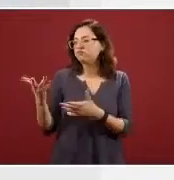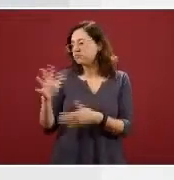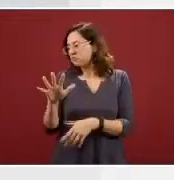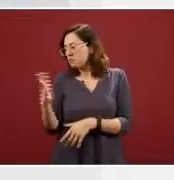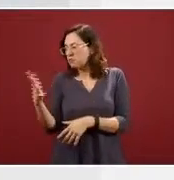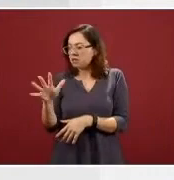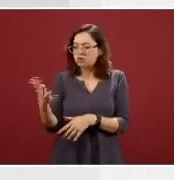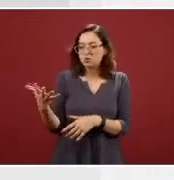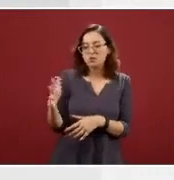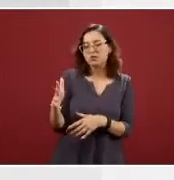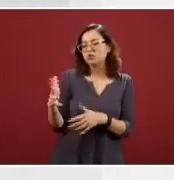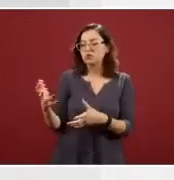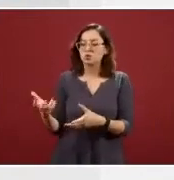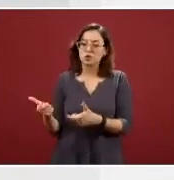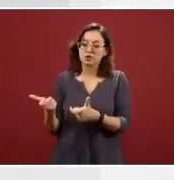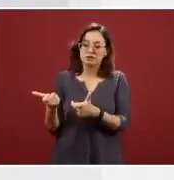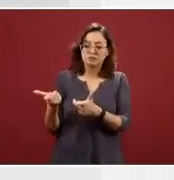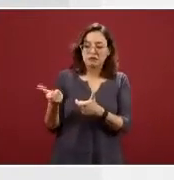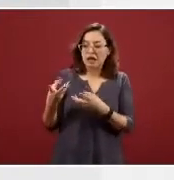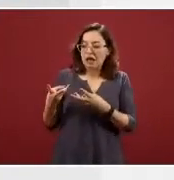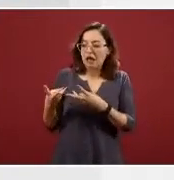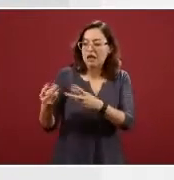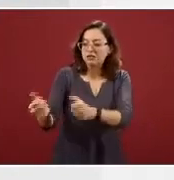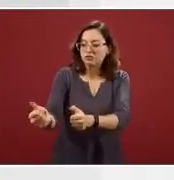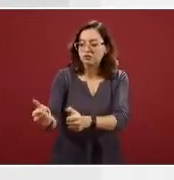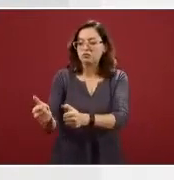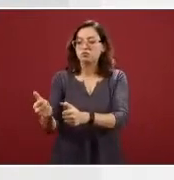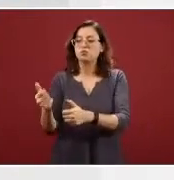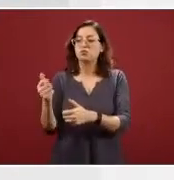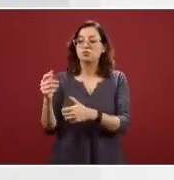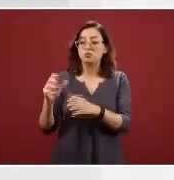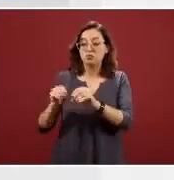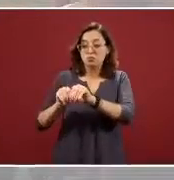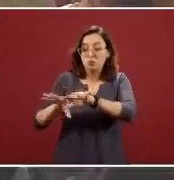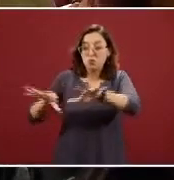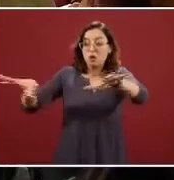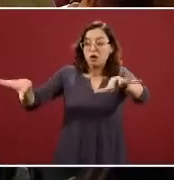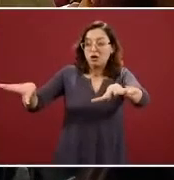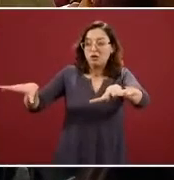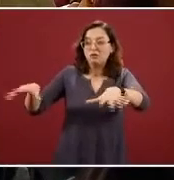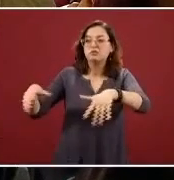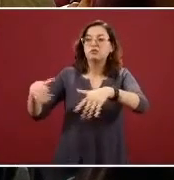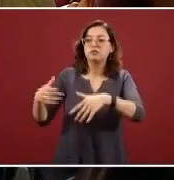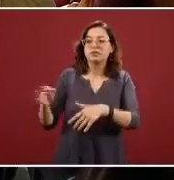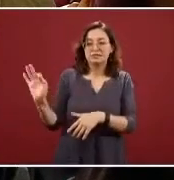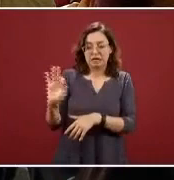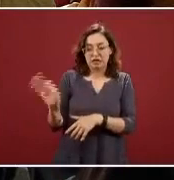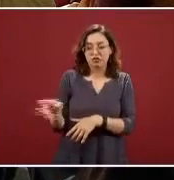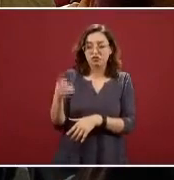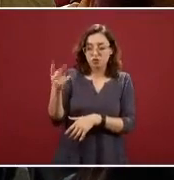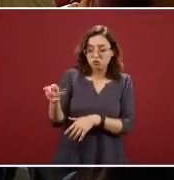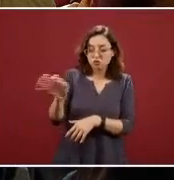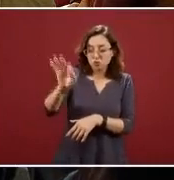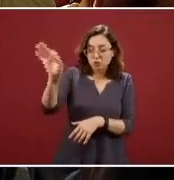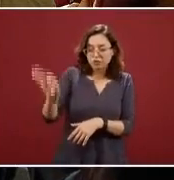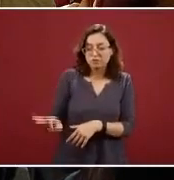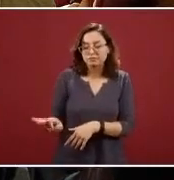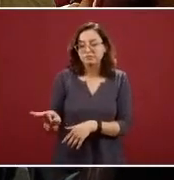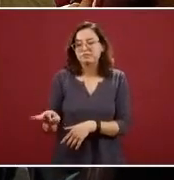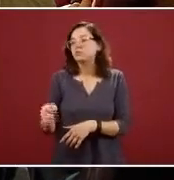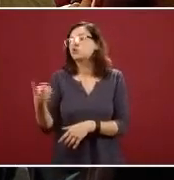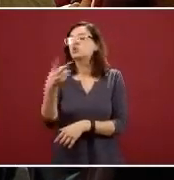la curva epidémica podría llegar al menos a un 0.2% de la población general. Esto quiere decir